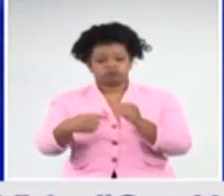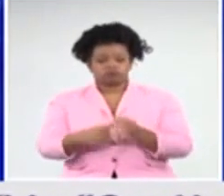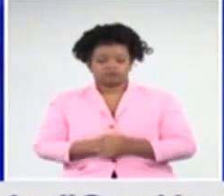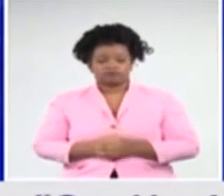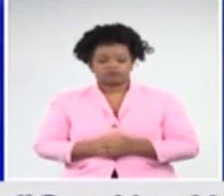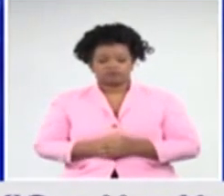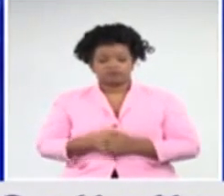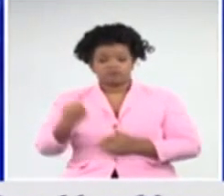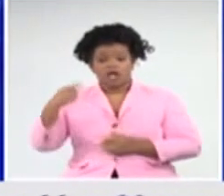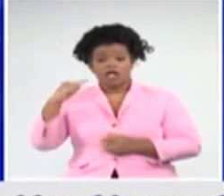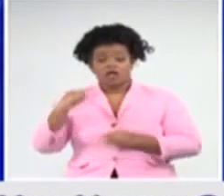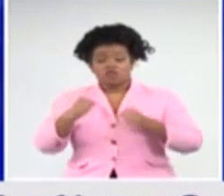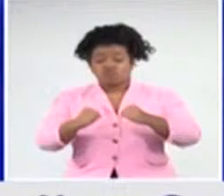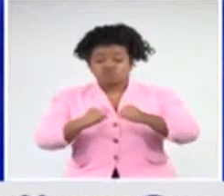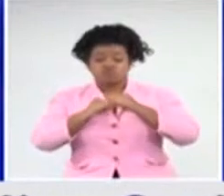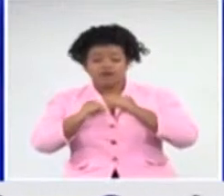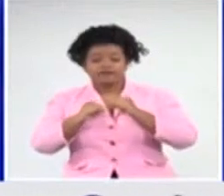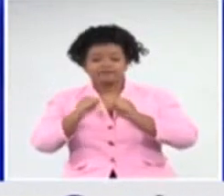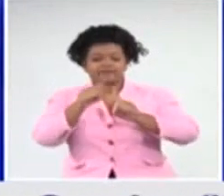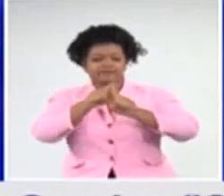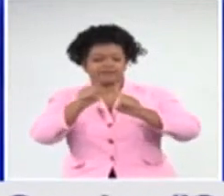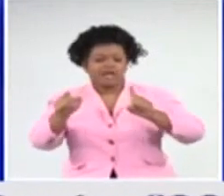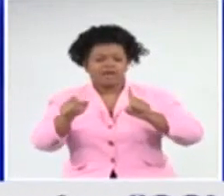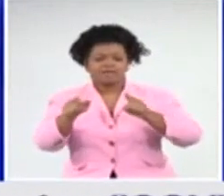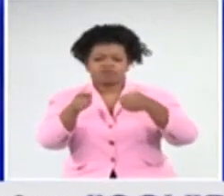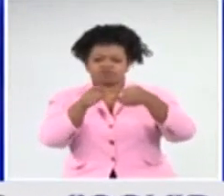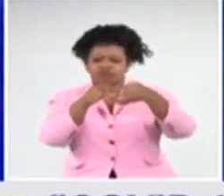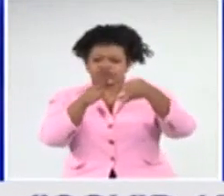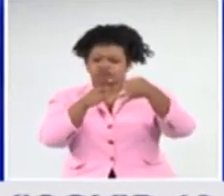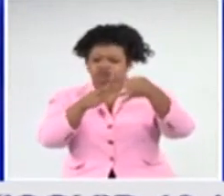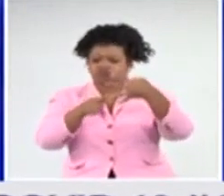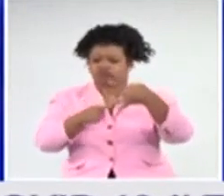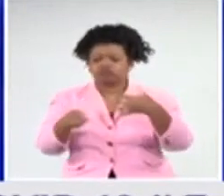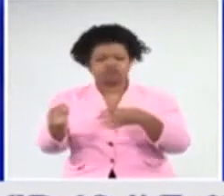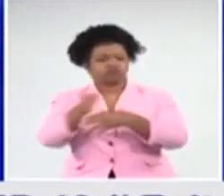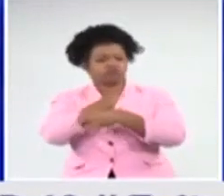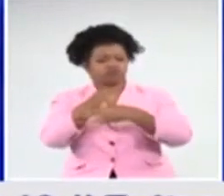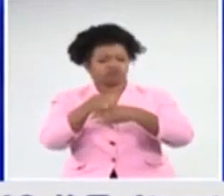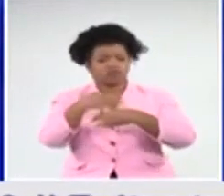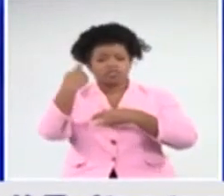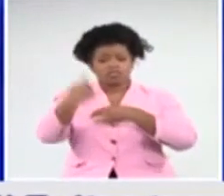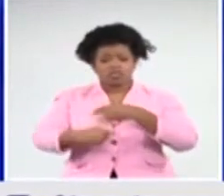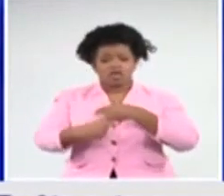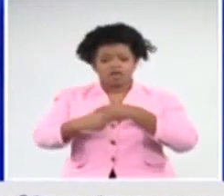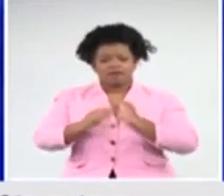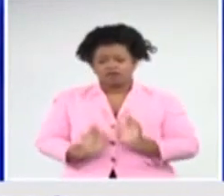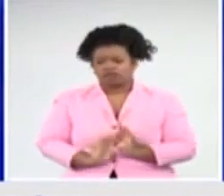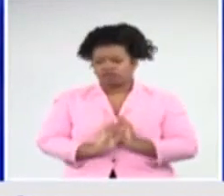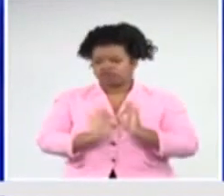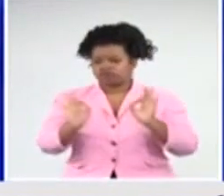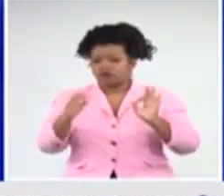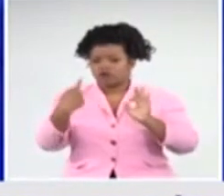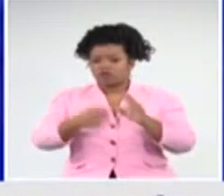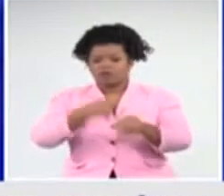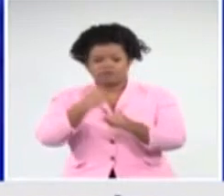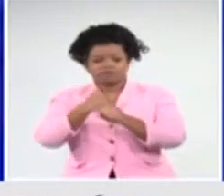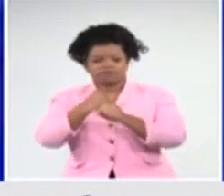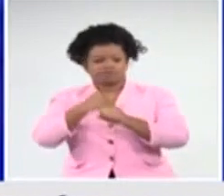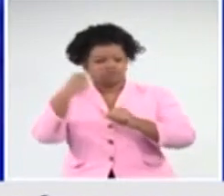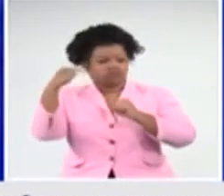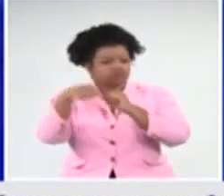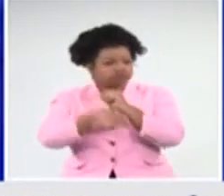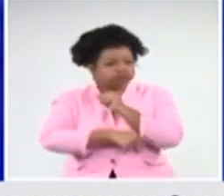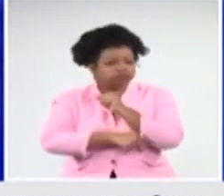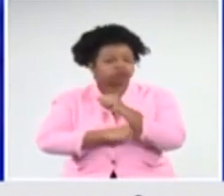Se discutió fuerte ayer, se vieron los aspectos en los cuales hay que trabajar, hay que profundizar,